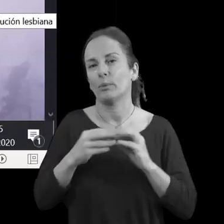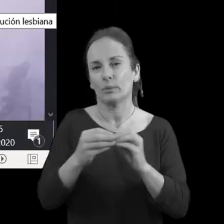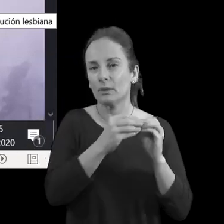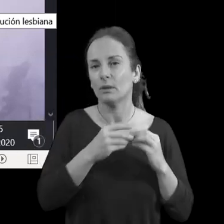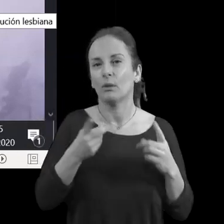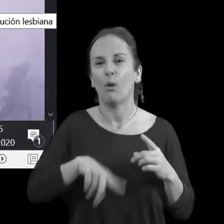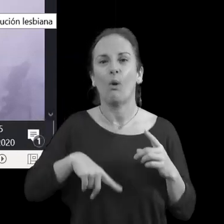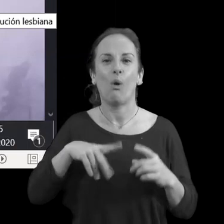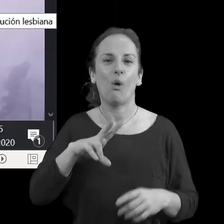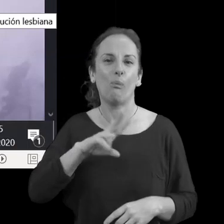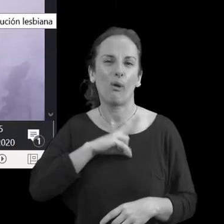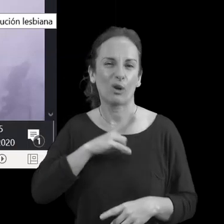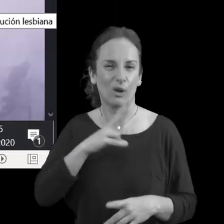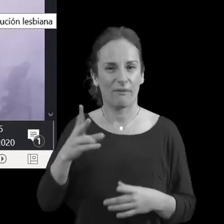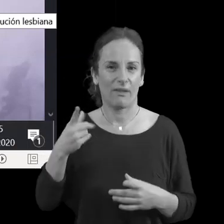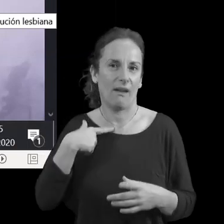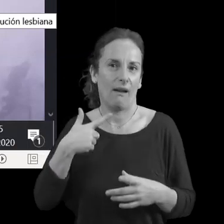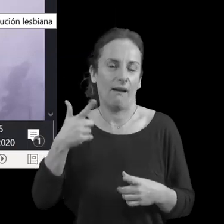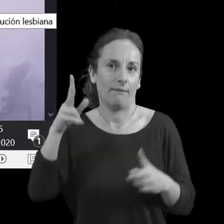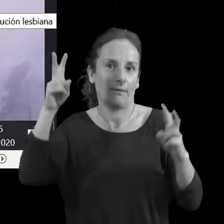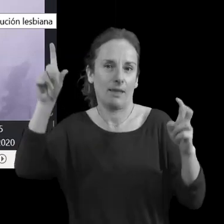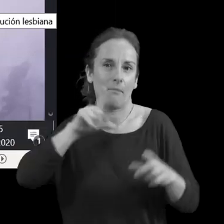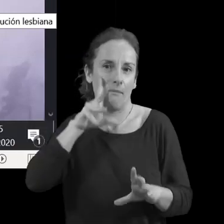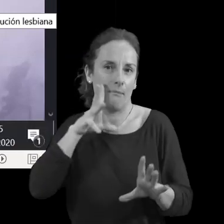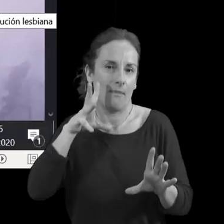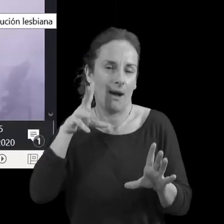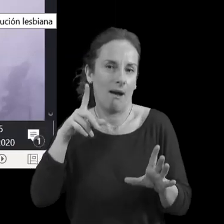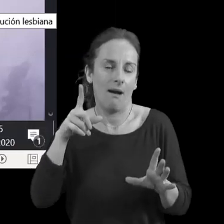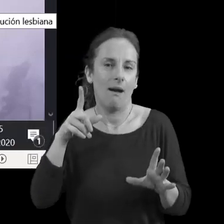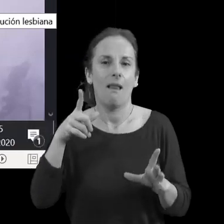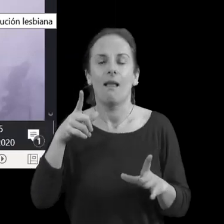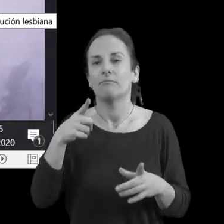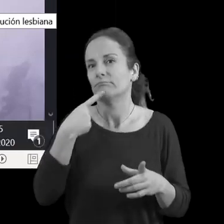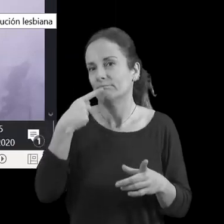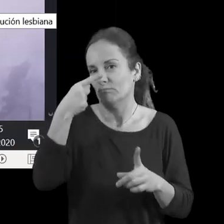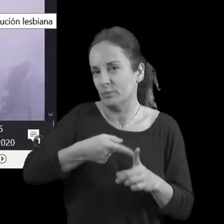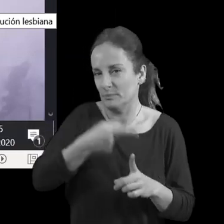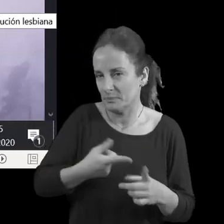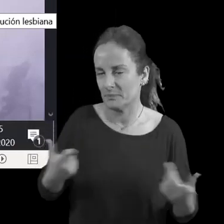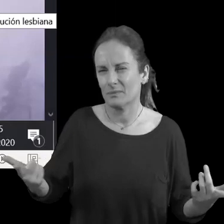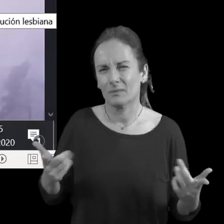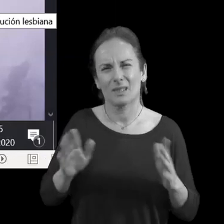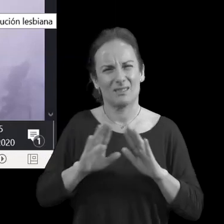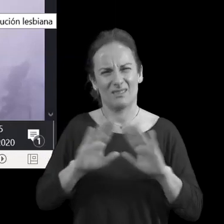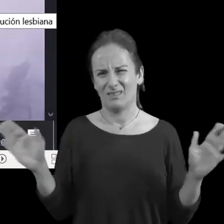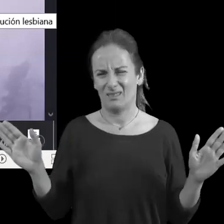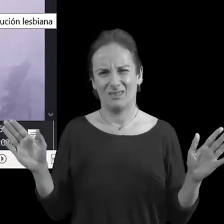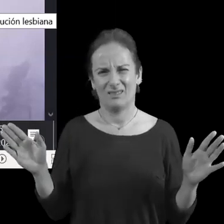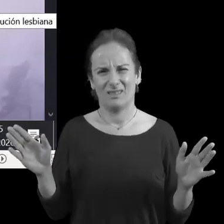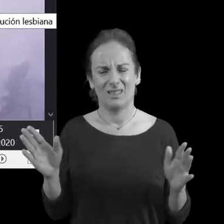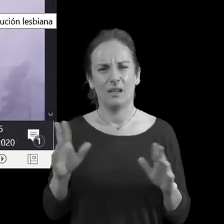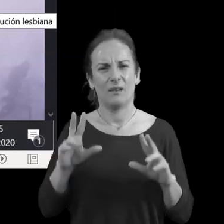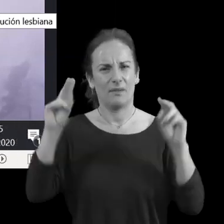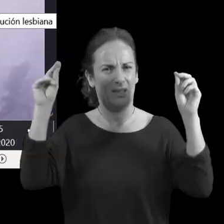seguimos incomodando como sujetos que cuestionamos esos binarismos sexuales y genéricos, ¿no? Como si no hubiera nada más que el hombre,